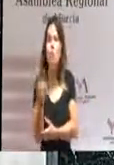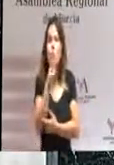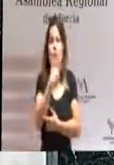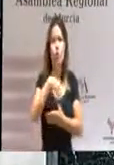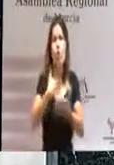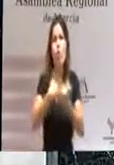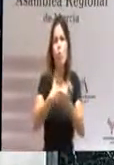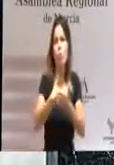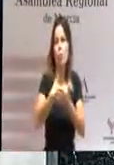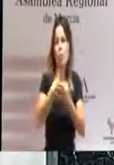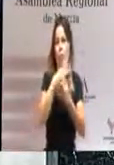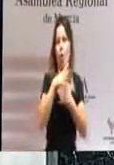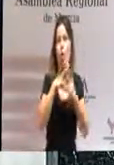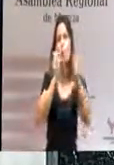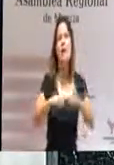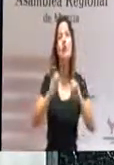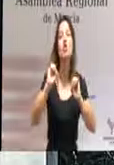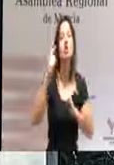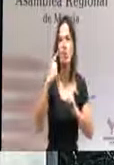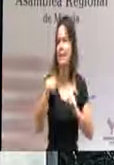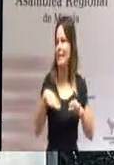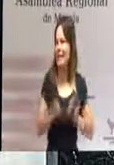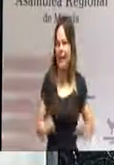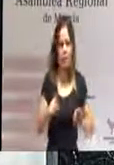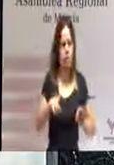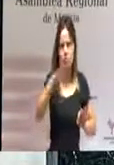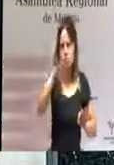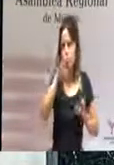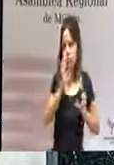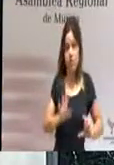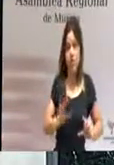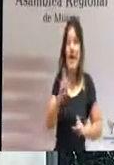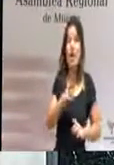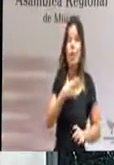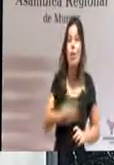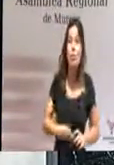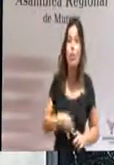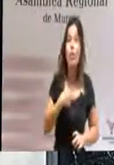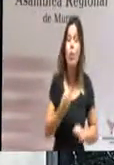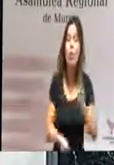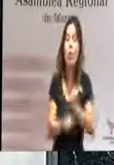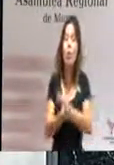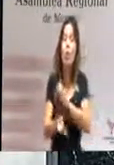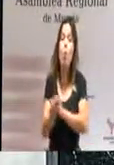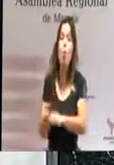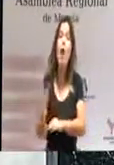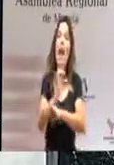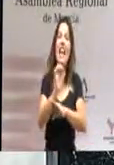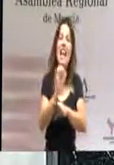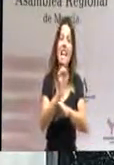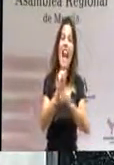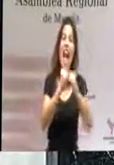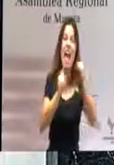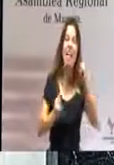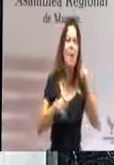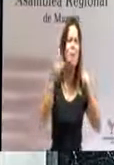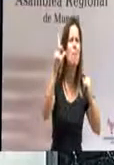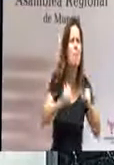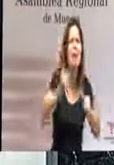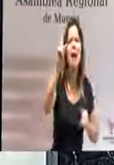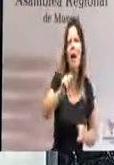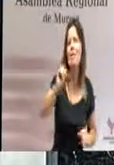propuesta de pacto por el sol. Es un escándalo. La región de Murcia podría generar la energía eléctrica más barata